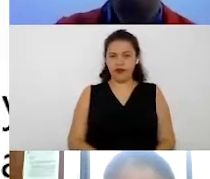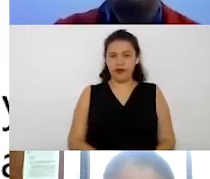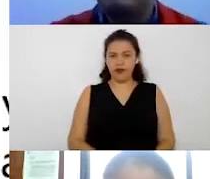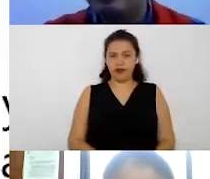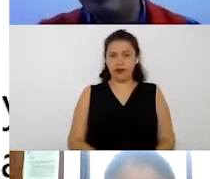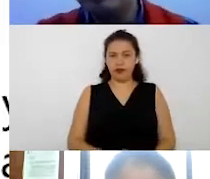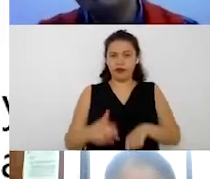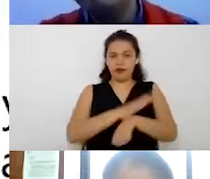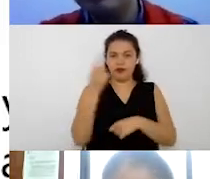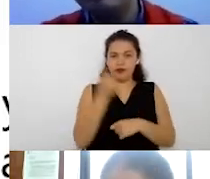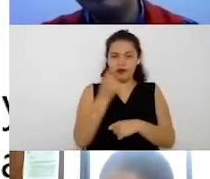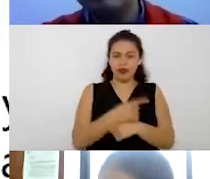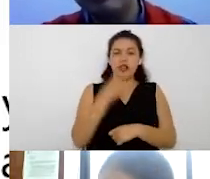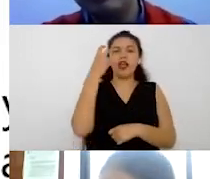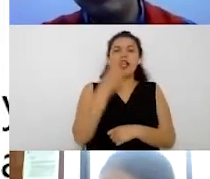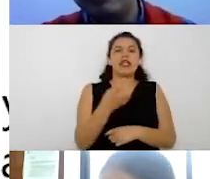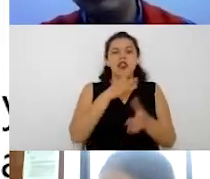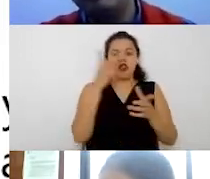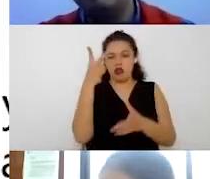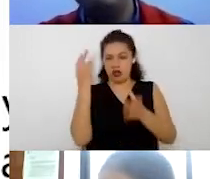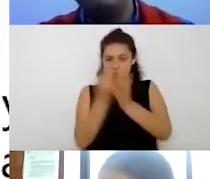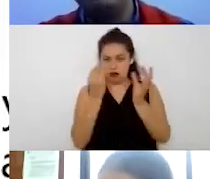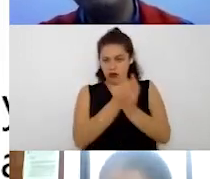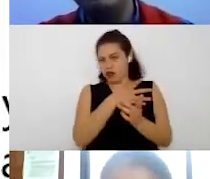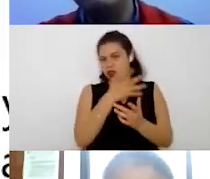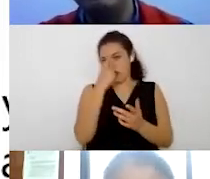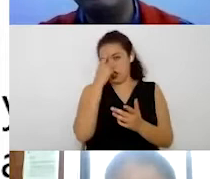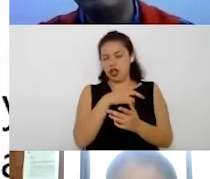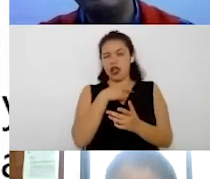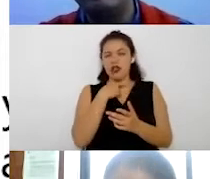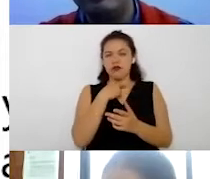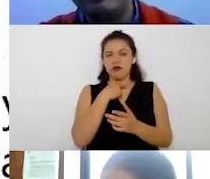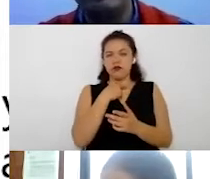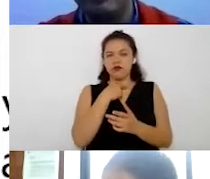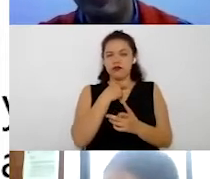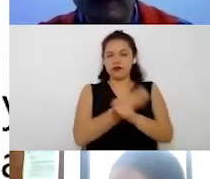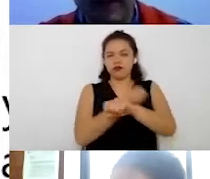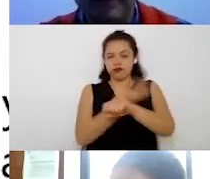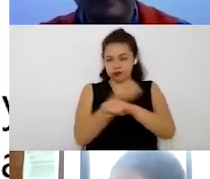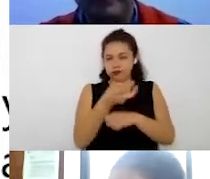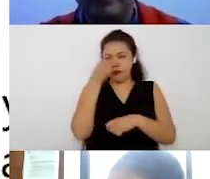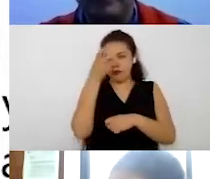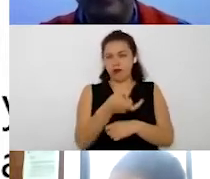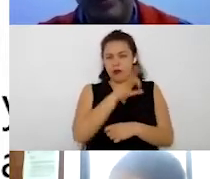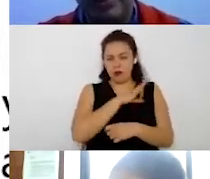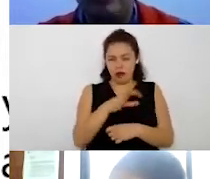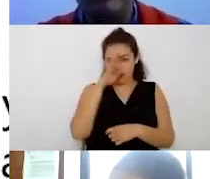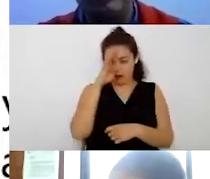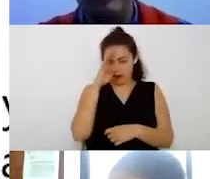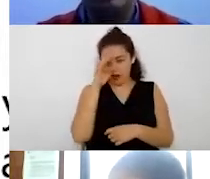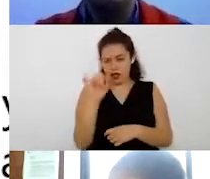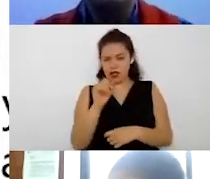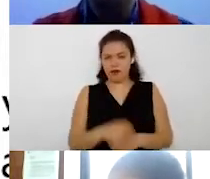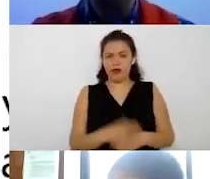Porque en estos dos tipos de hemorragias, el flujo de sangre es considerable. Ahora